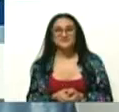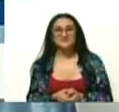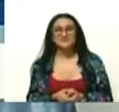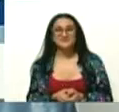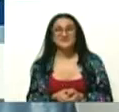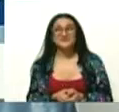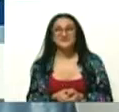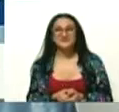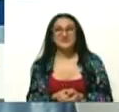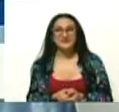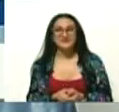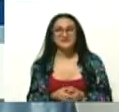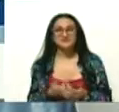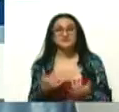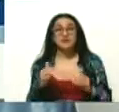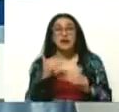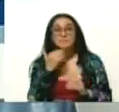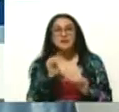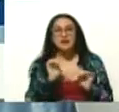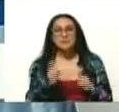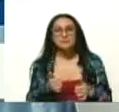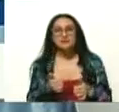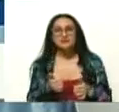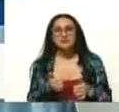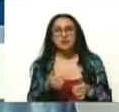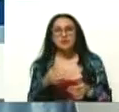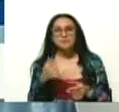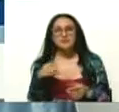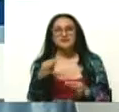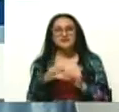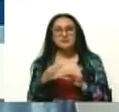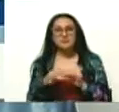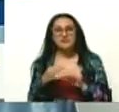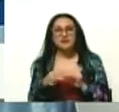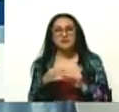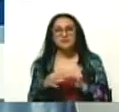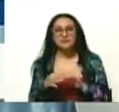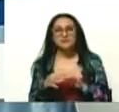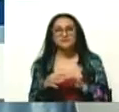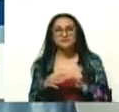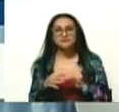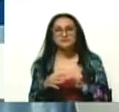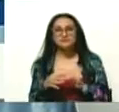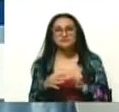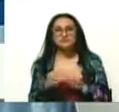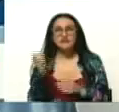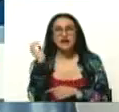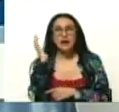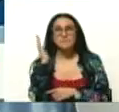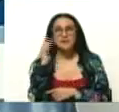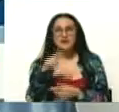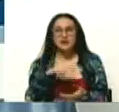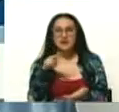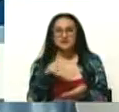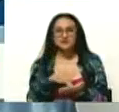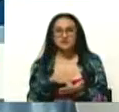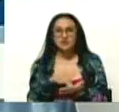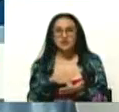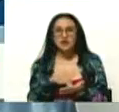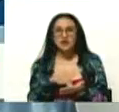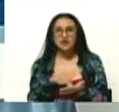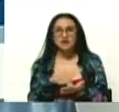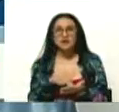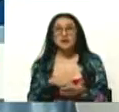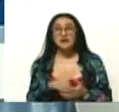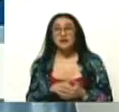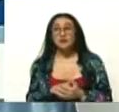apenas comenzó el periodo escolar, en el mes de septiembre, la campaña nacional Pedofilia es